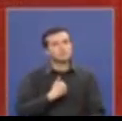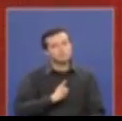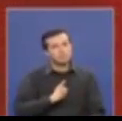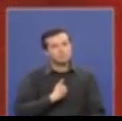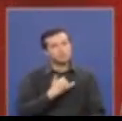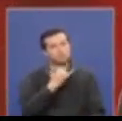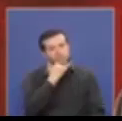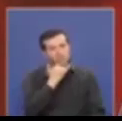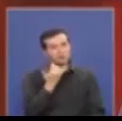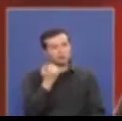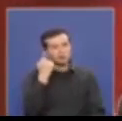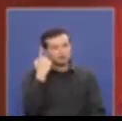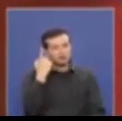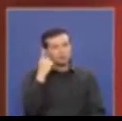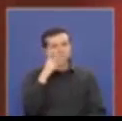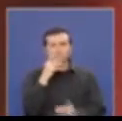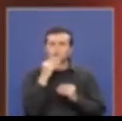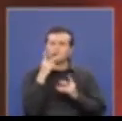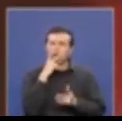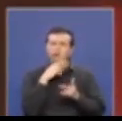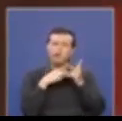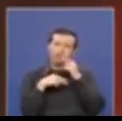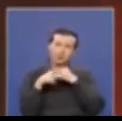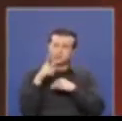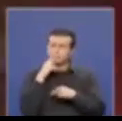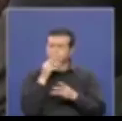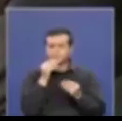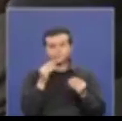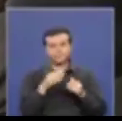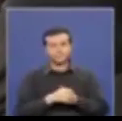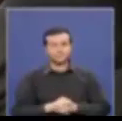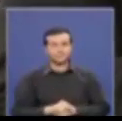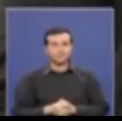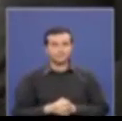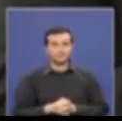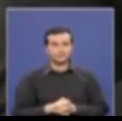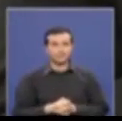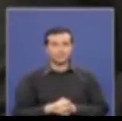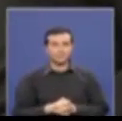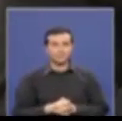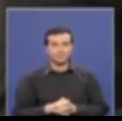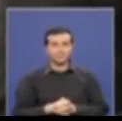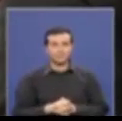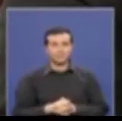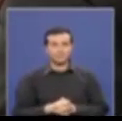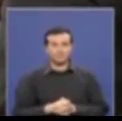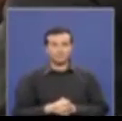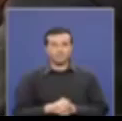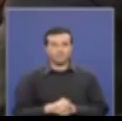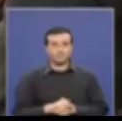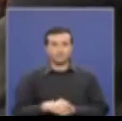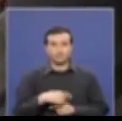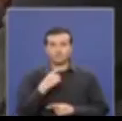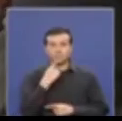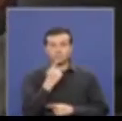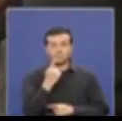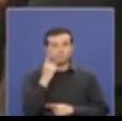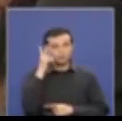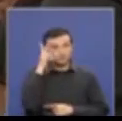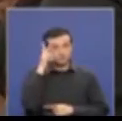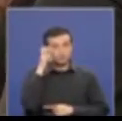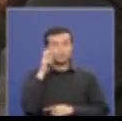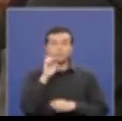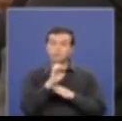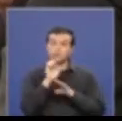mecánica. Así es. ¿Sí me explico? Pero son las tonterías que se dicen. Así es, presidente, pero, o sea, usted señaló algo en forma general. Creo que el